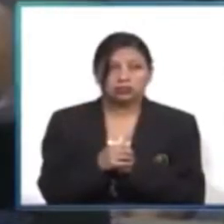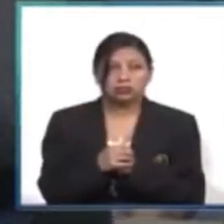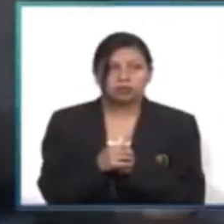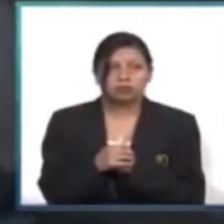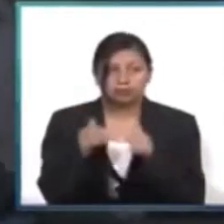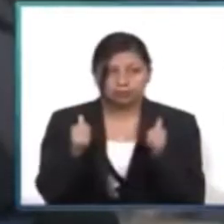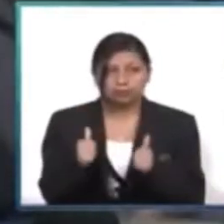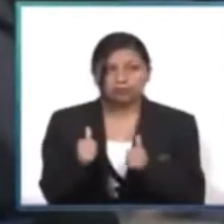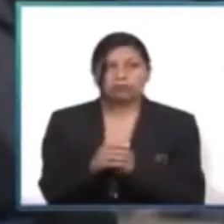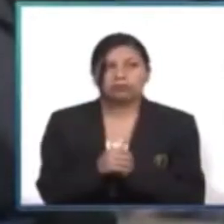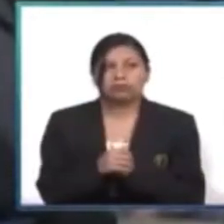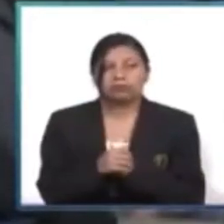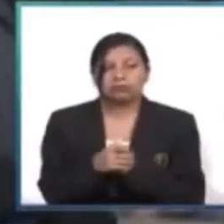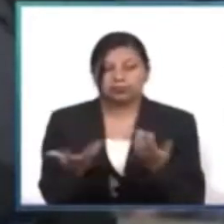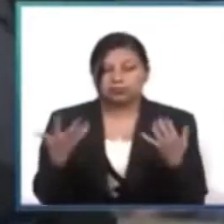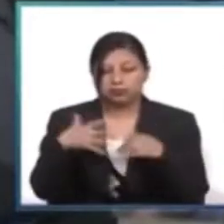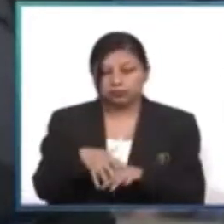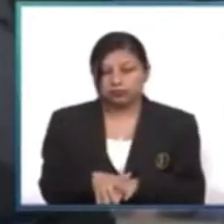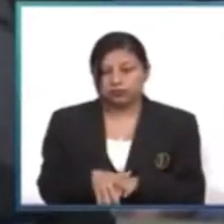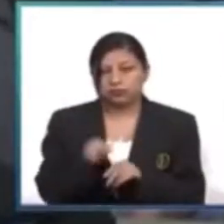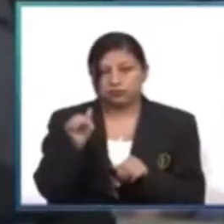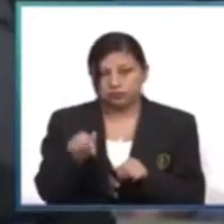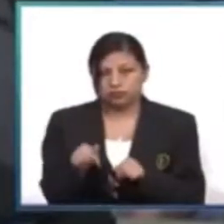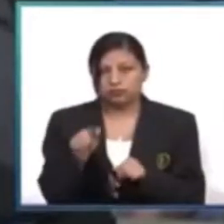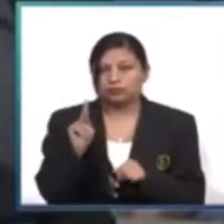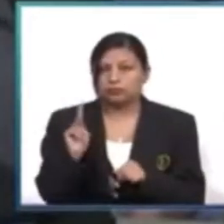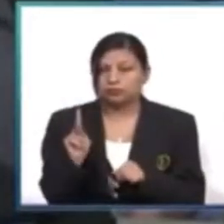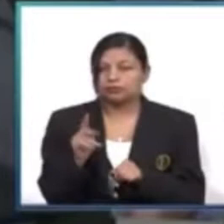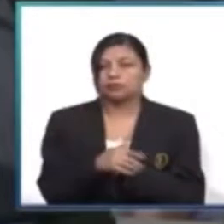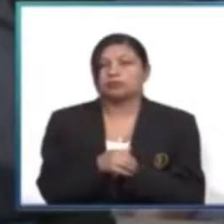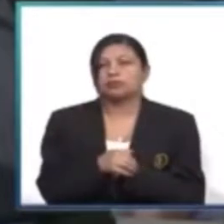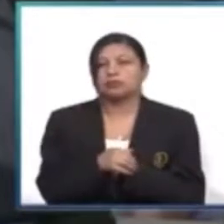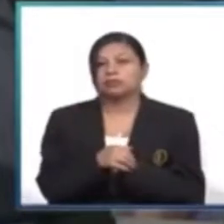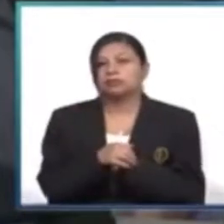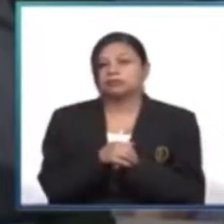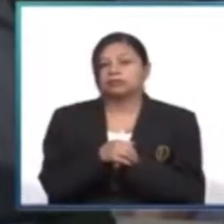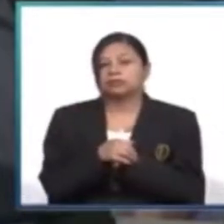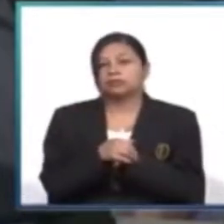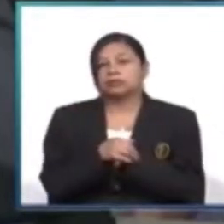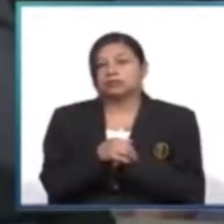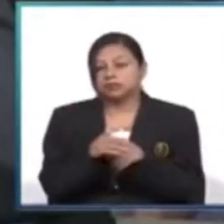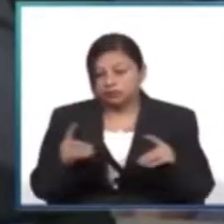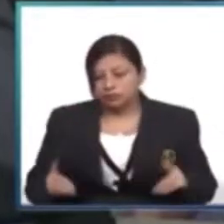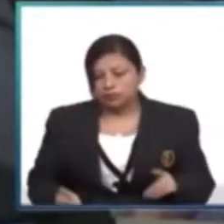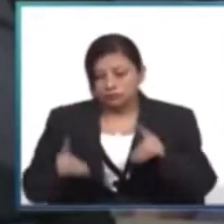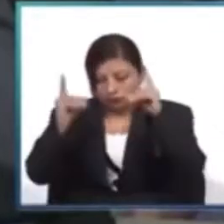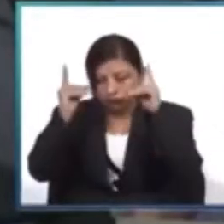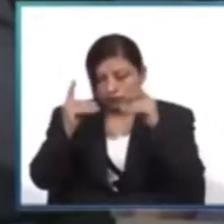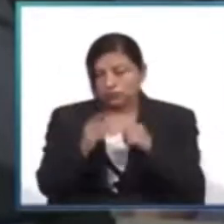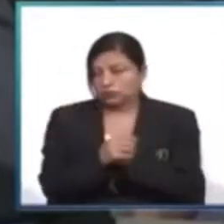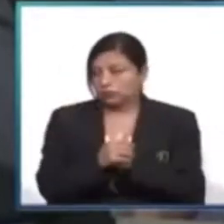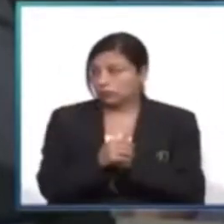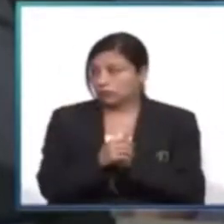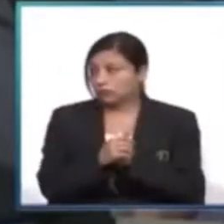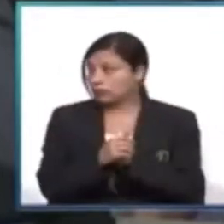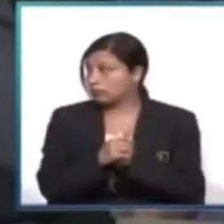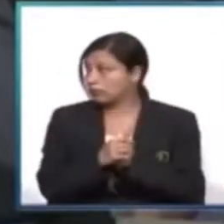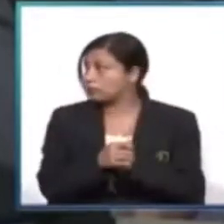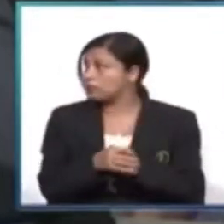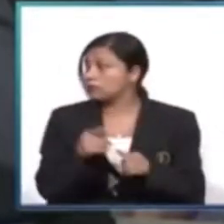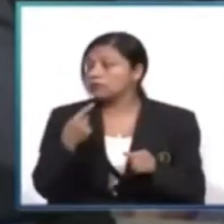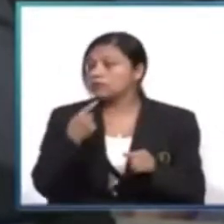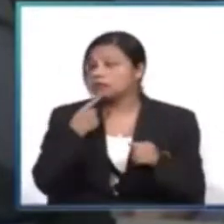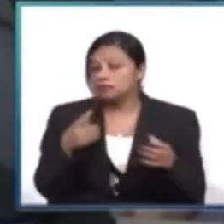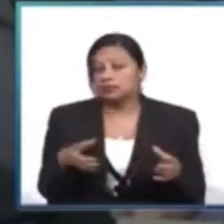bueno, están involucrados en esta, pero también ellos están involucrados en el desarrollo de una compañía que se